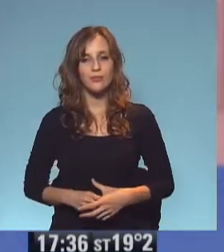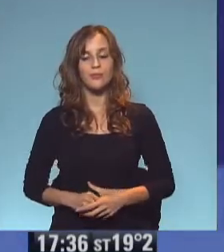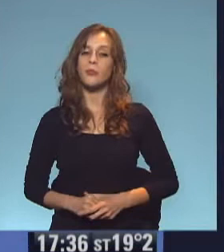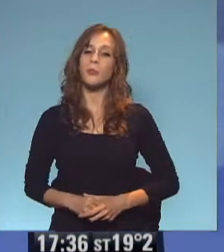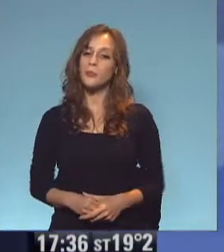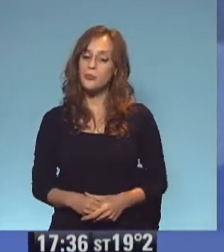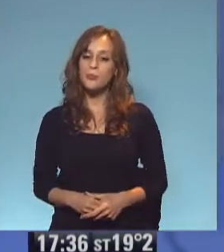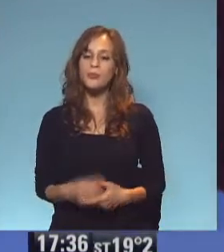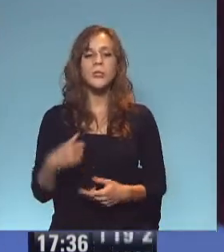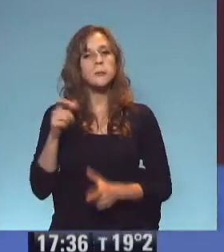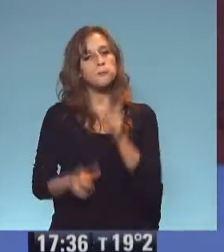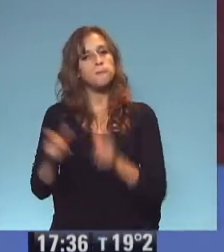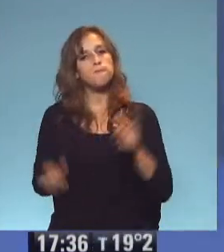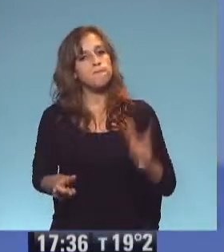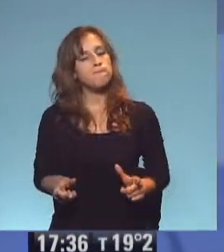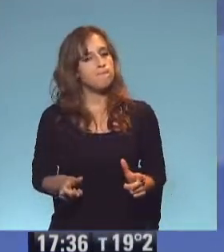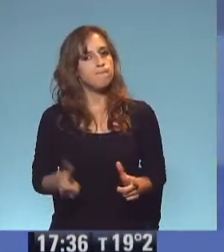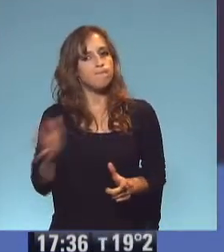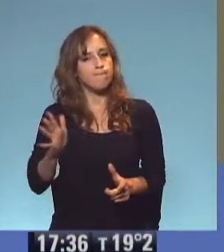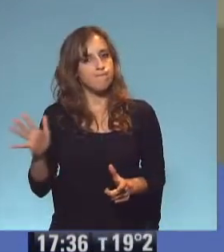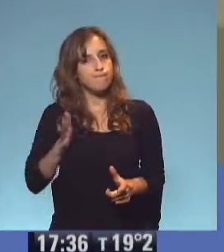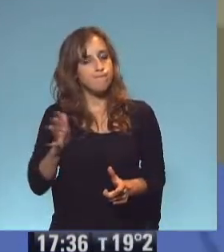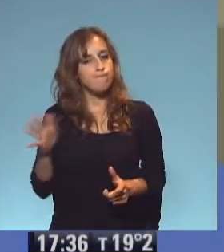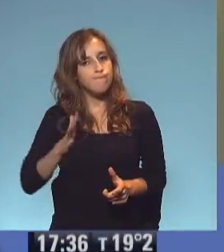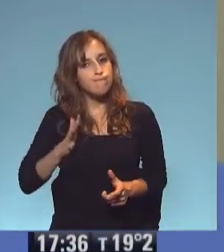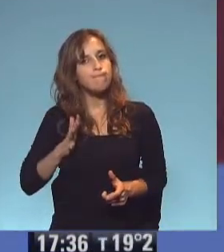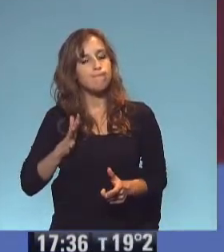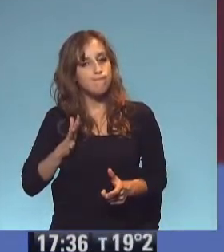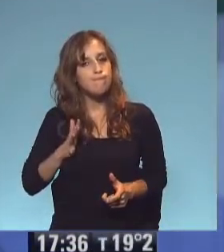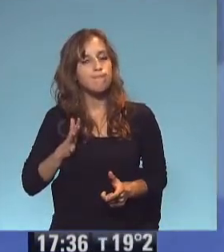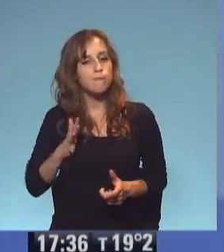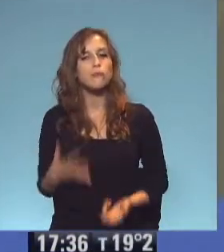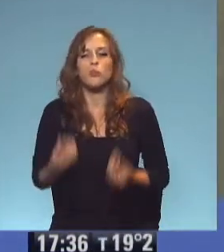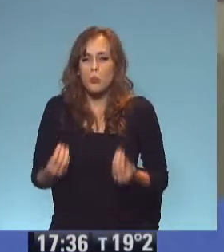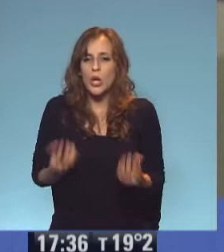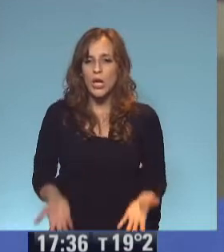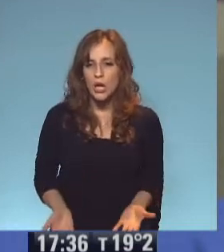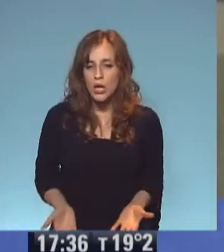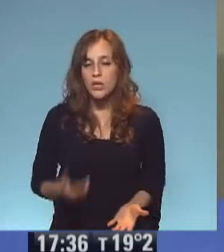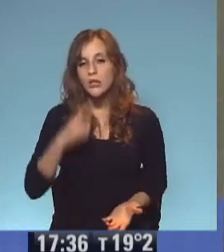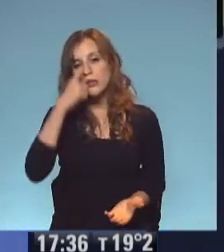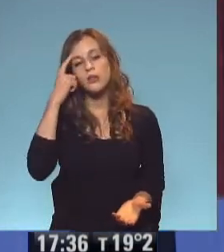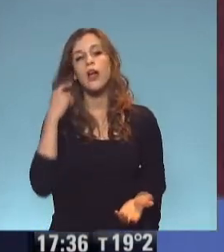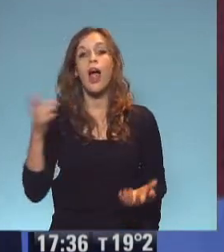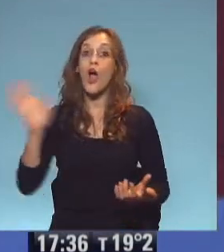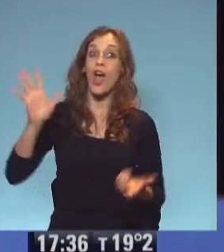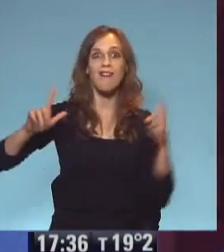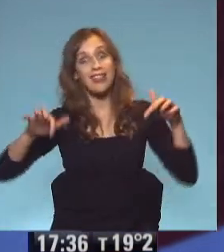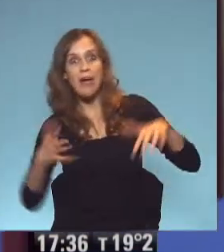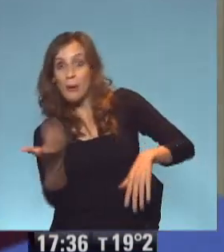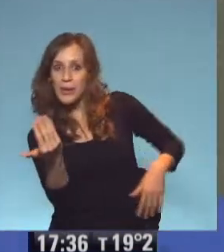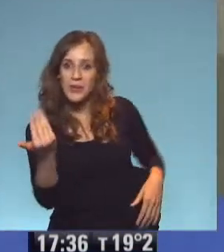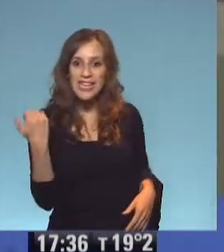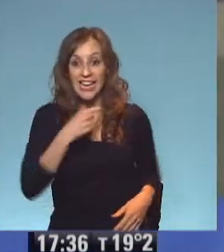Los pobladores están muy asustados. ¿Por qué? ¡Fantasmitas! ¡Yuhu! ¡Venga, que